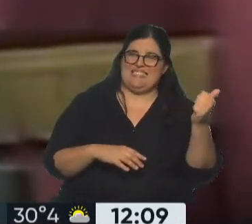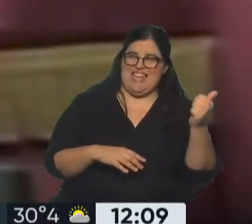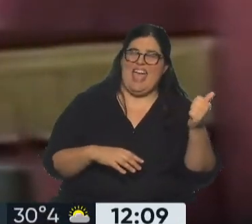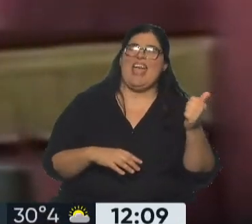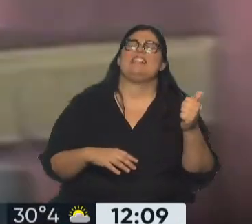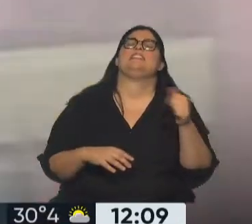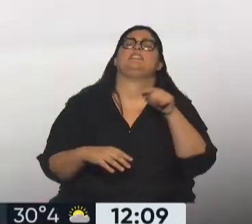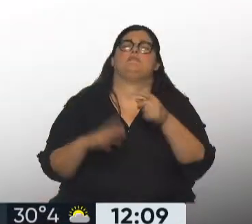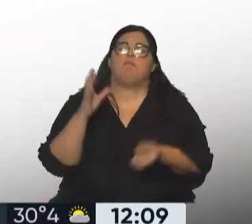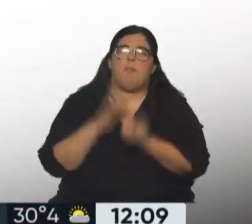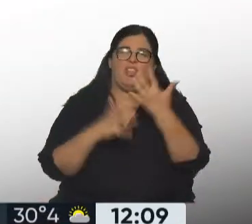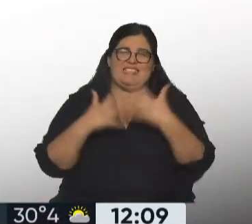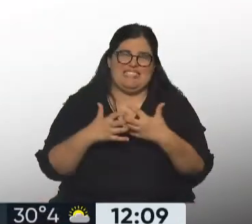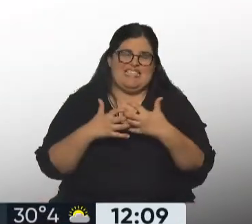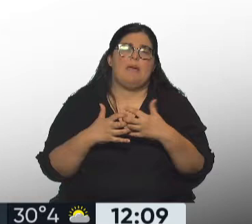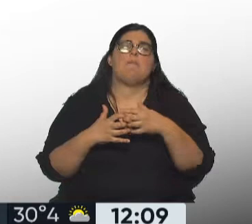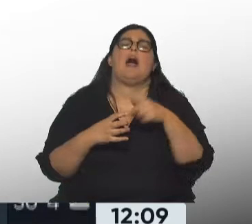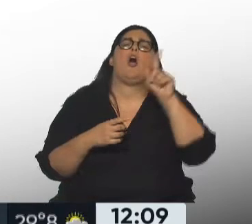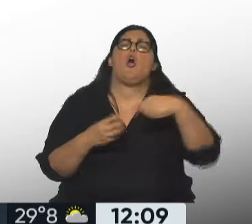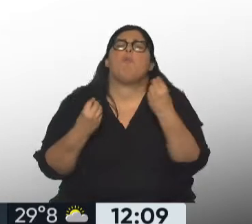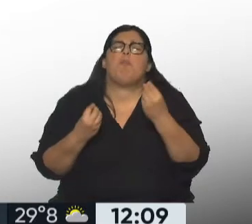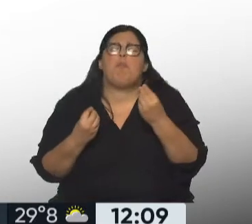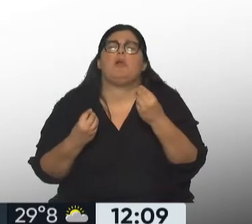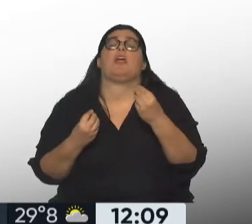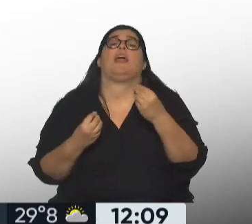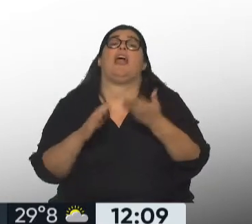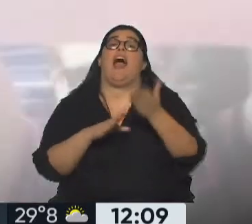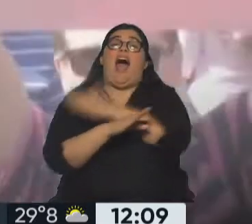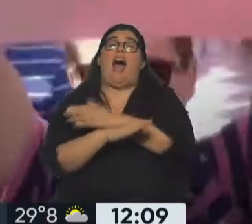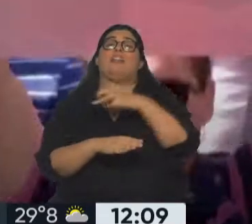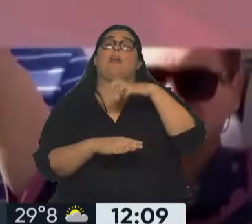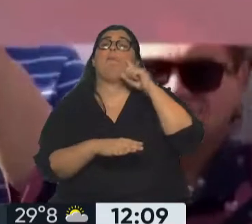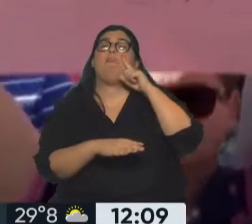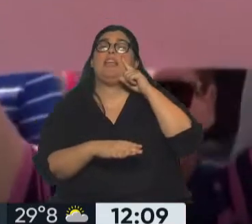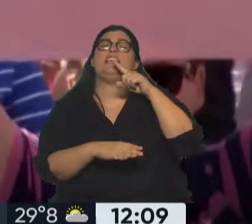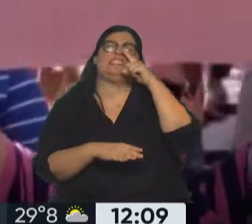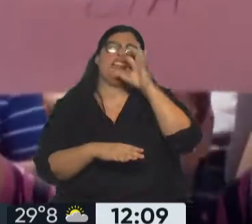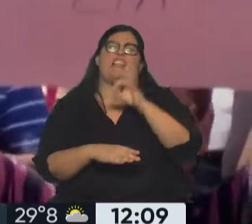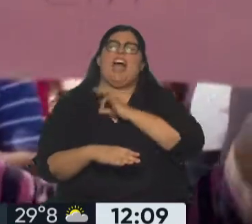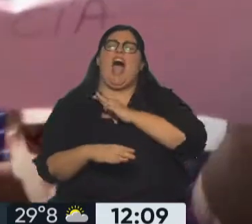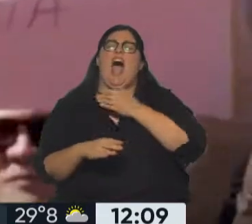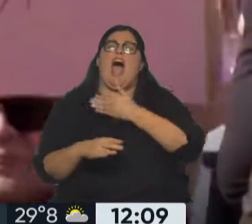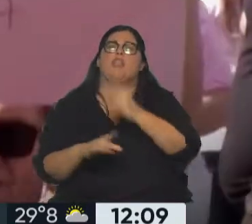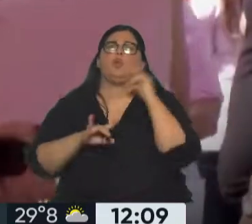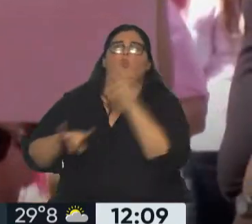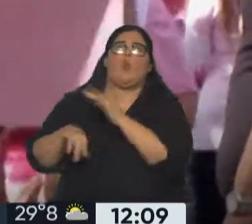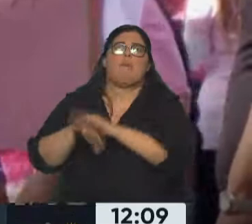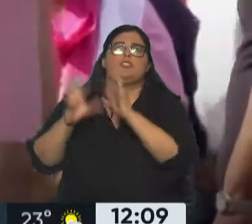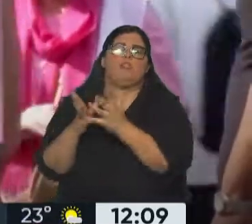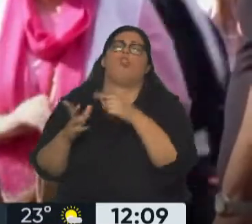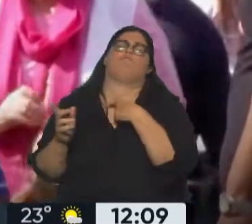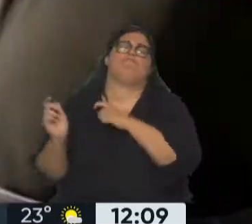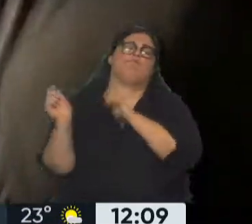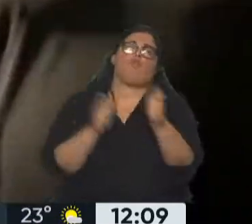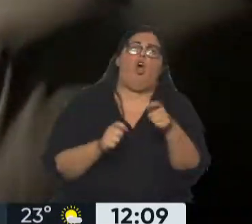Ernesto Zedillo fue para terminar con la hegemonía de 70 años del PRI en el poder. Otro cuestionamiento opositor pasa por la reducción